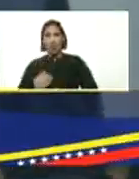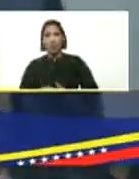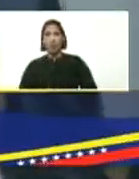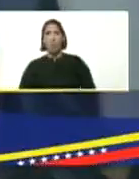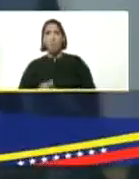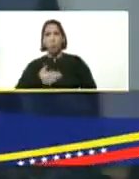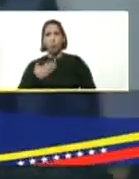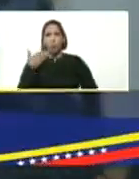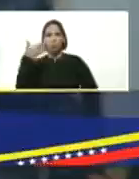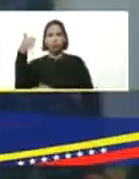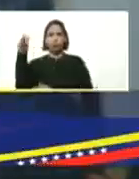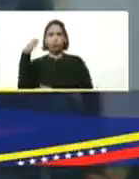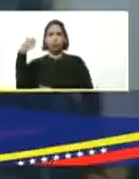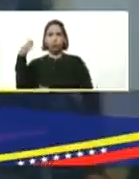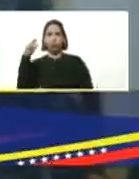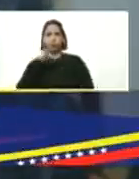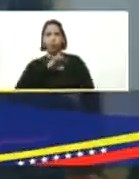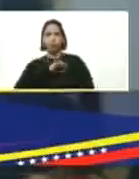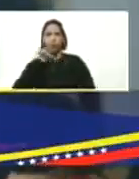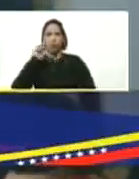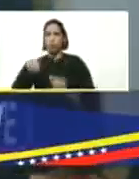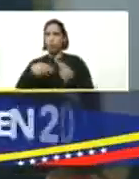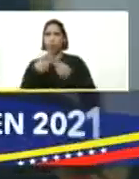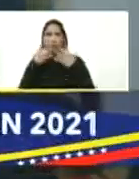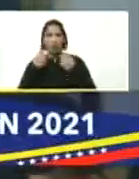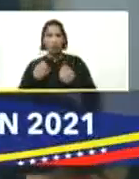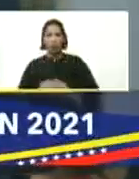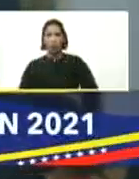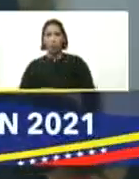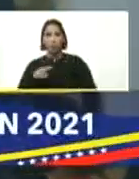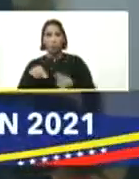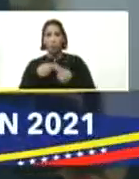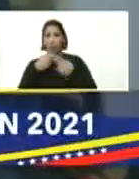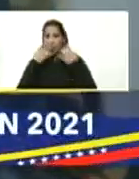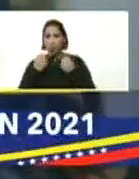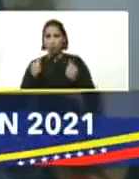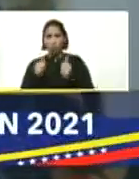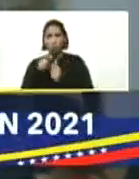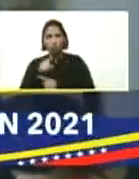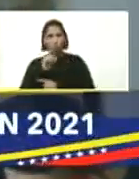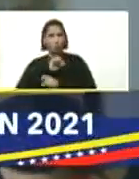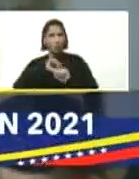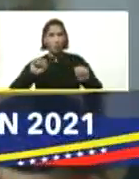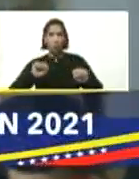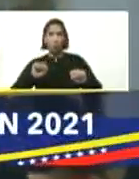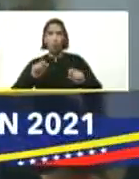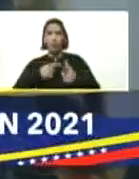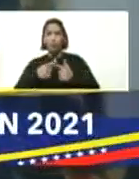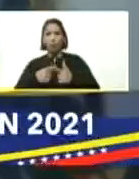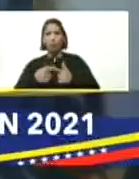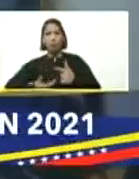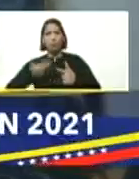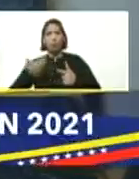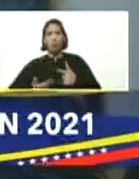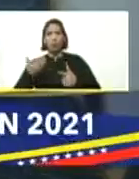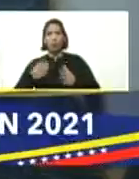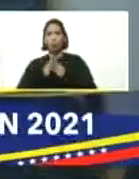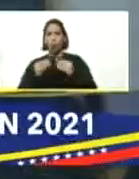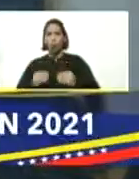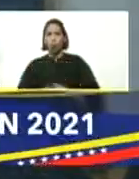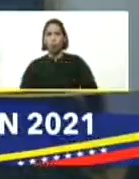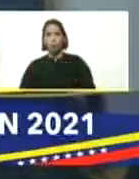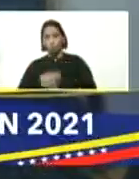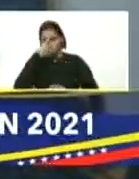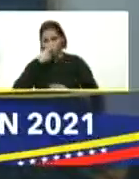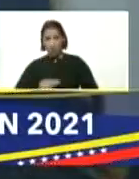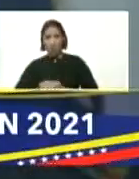¿no? Nunca le pasó eso. Y esa izquierda nunca lo entendió, como nunca lo entendió contigo tampoco. Y entonces es muy importante todo este homenaje